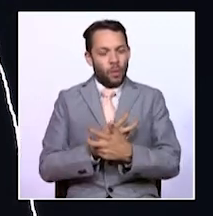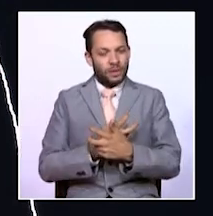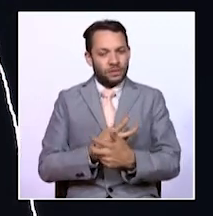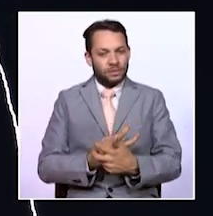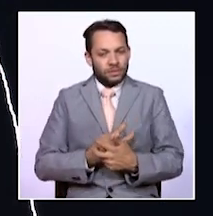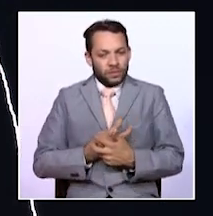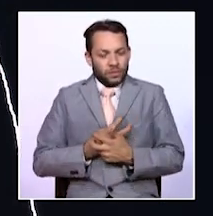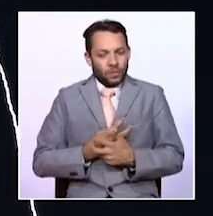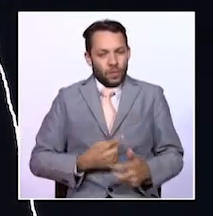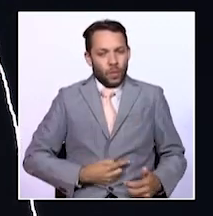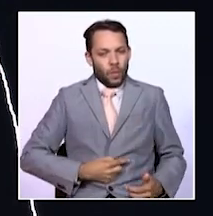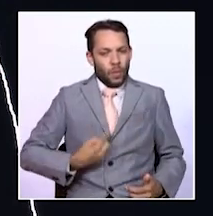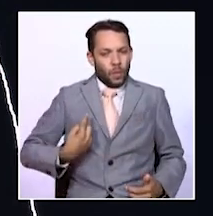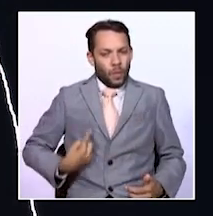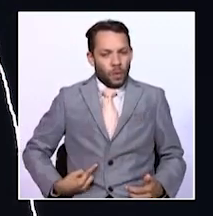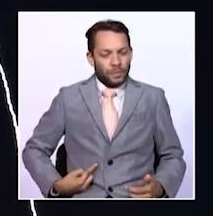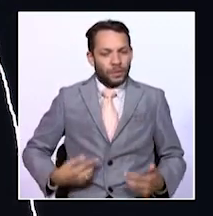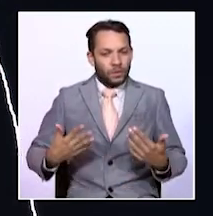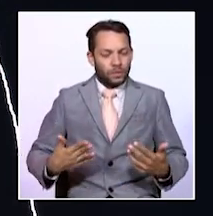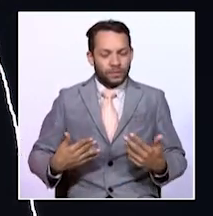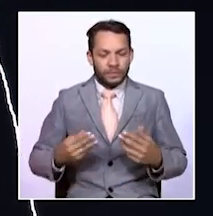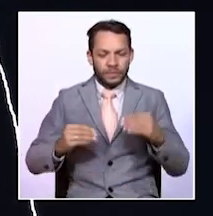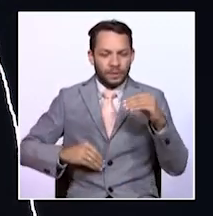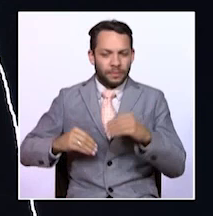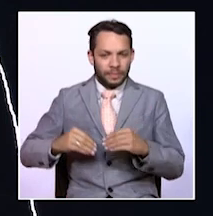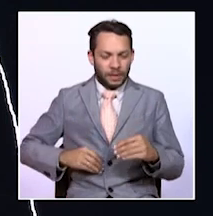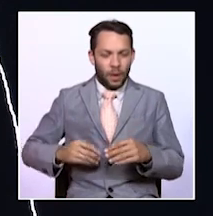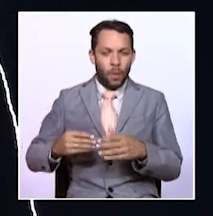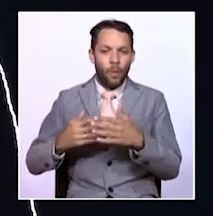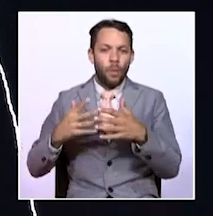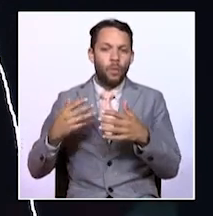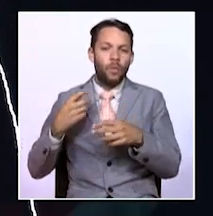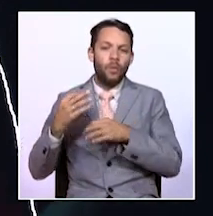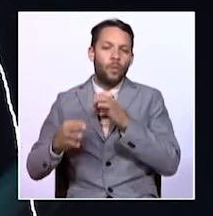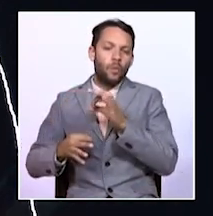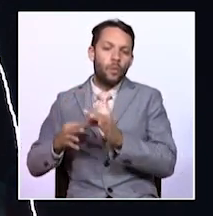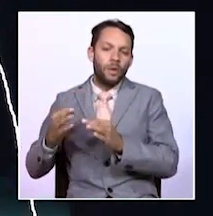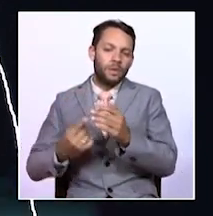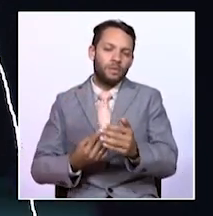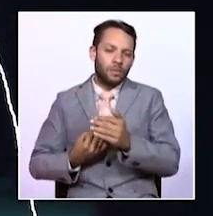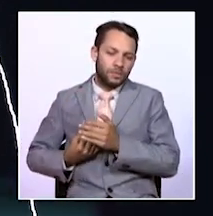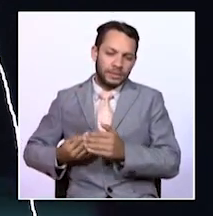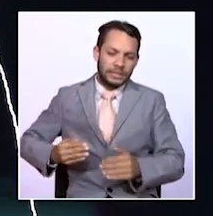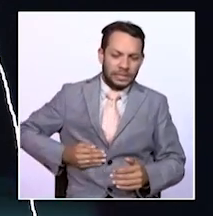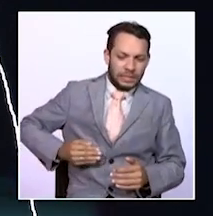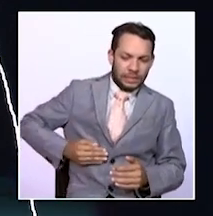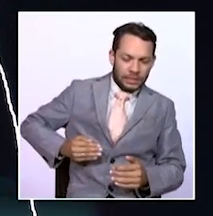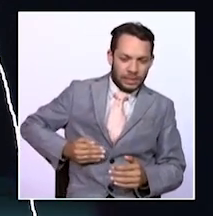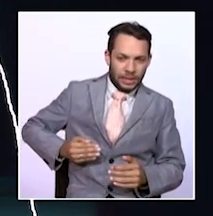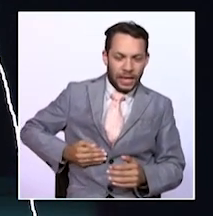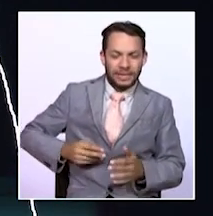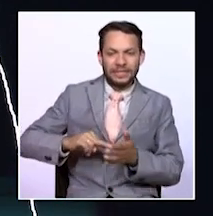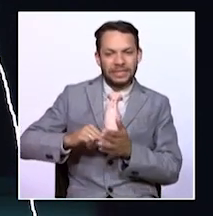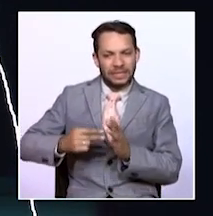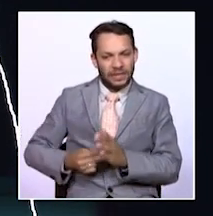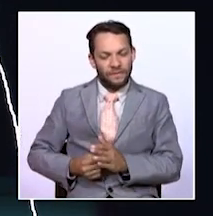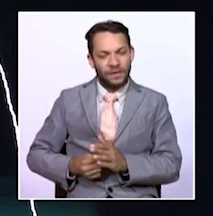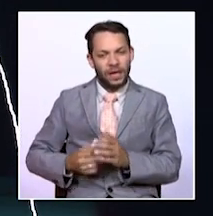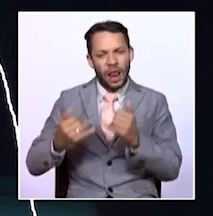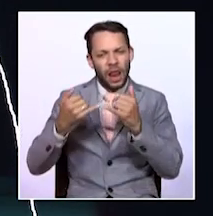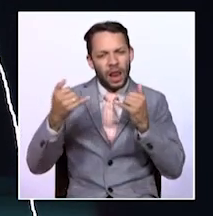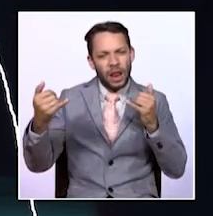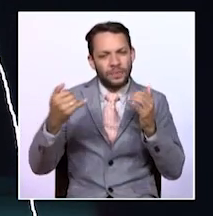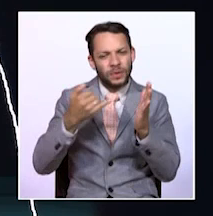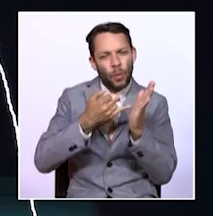es decir, hacia esta porción. Veríamos como una línea blanca